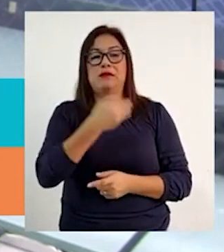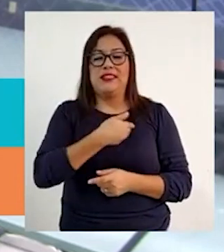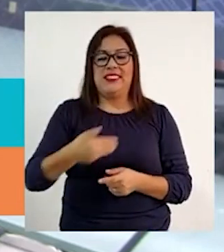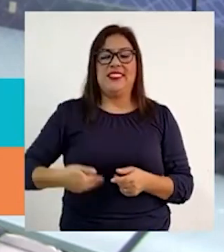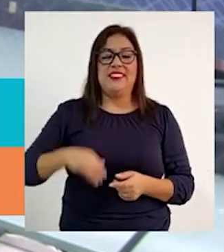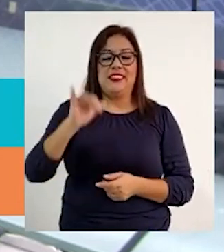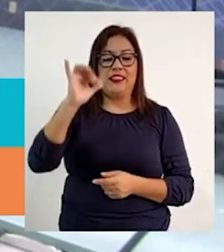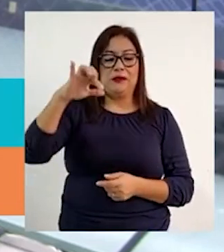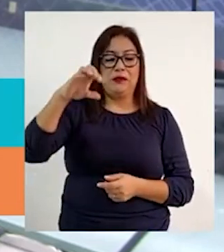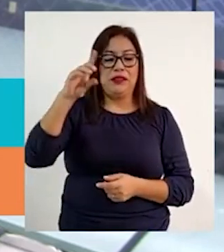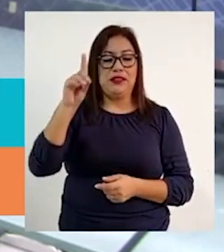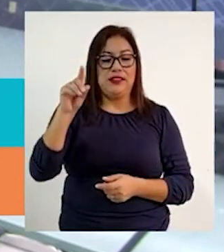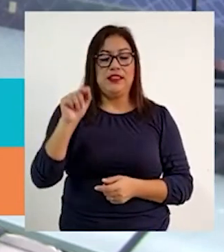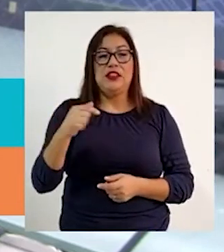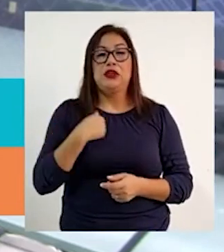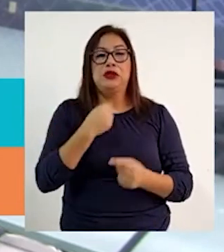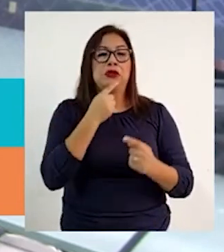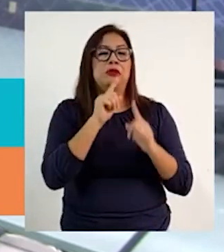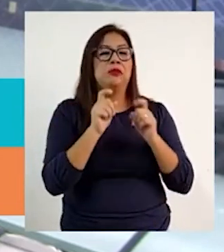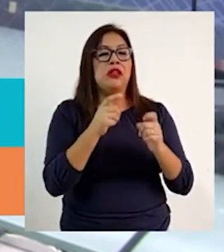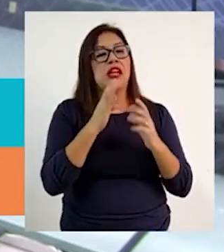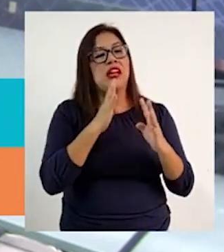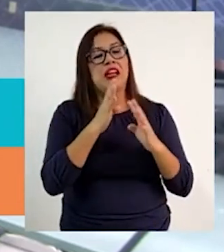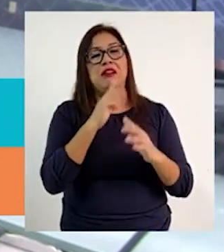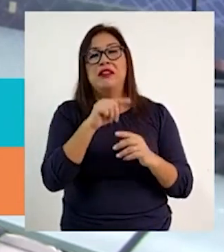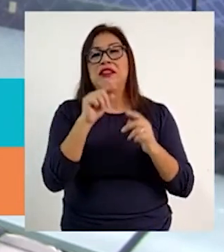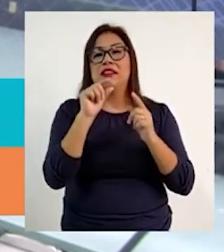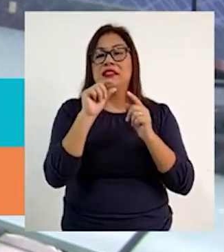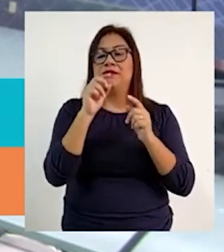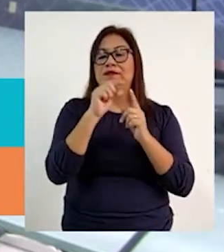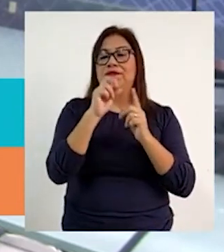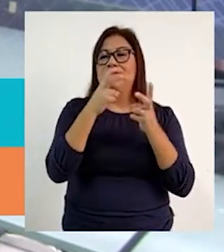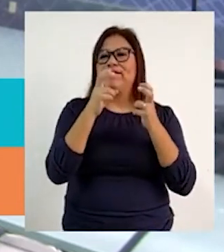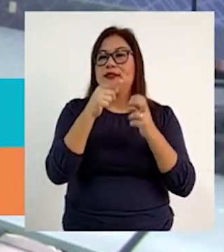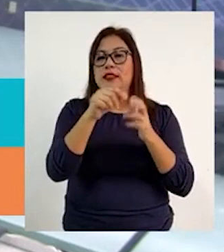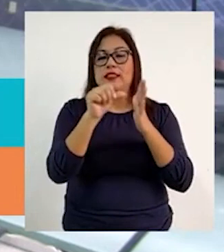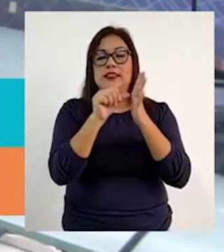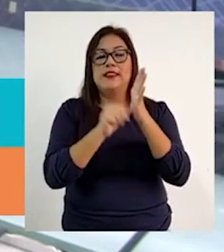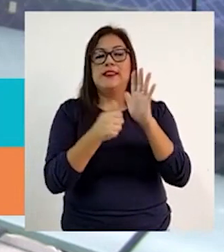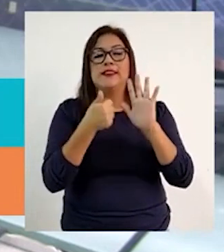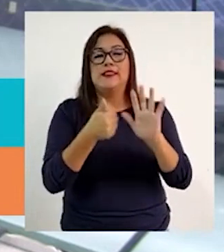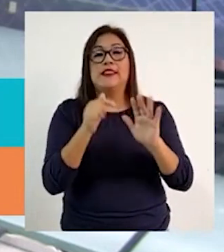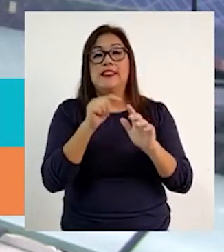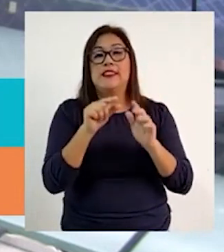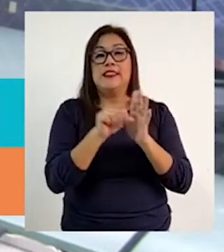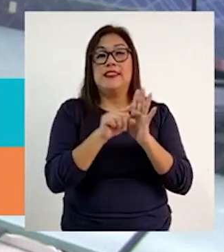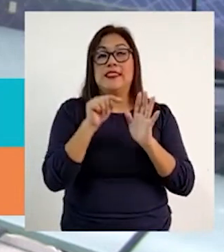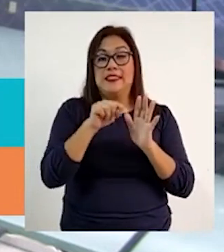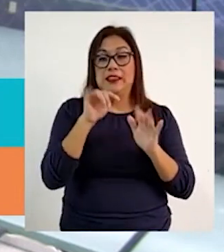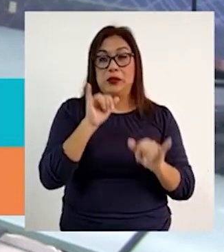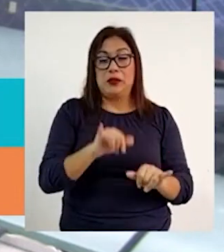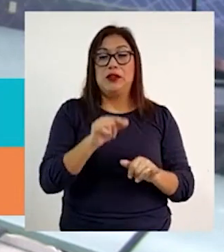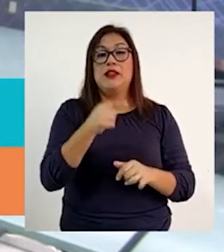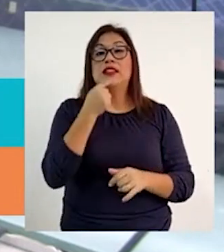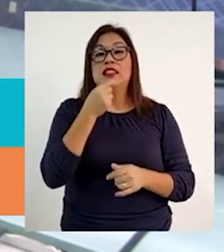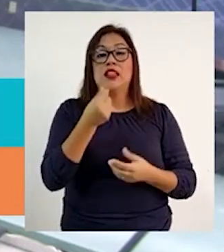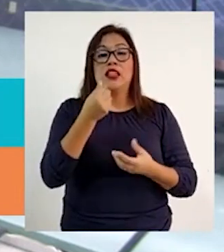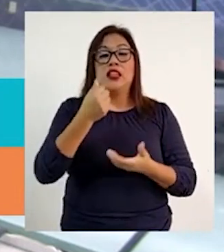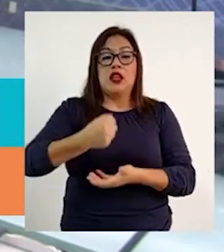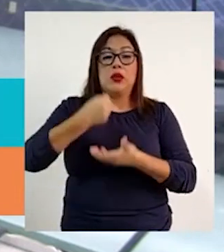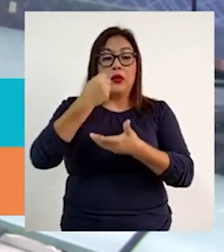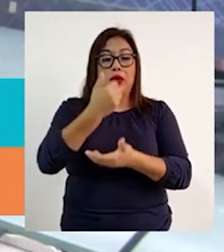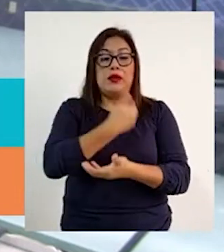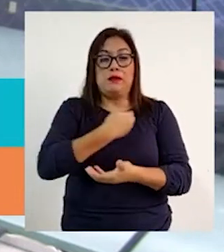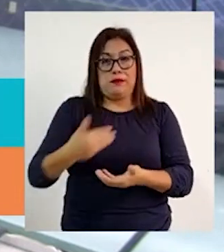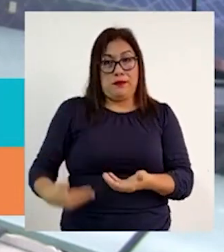tema, porque en el artículo 6 de la ley dice: el Estado asigna progresivamente el presupuesto, y